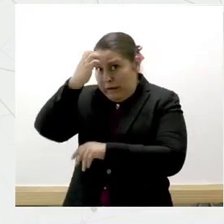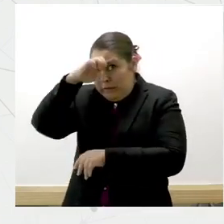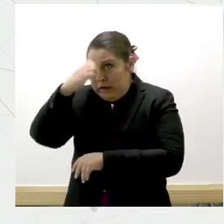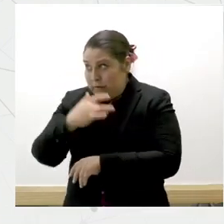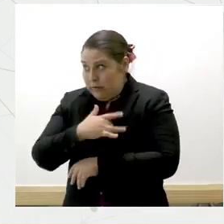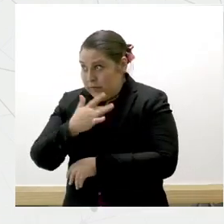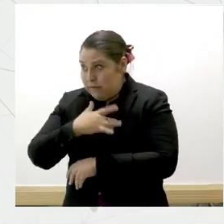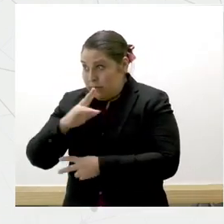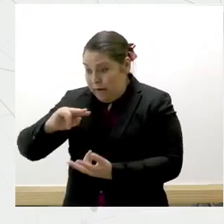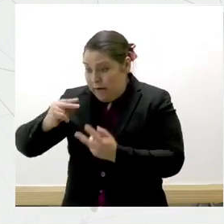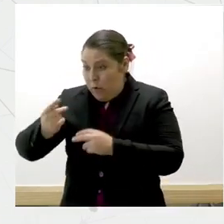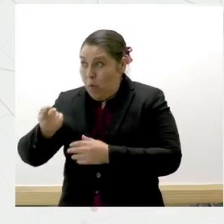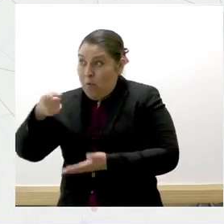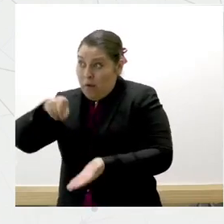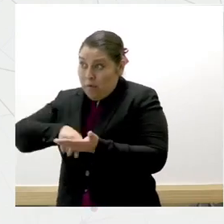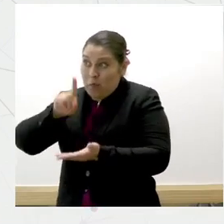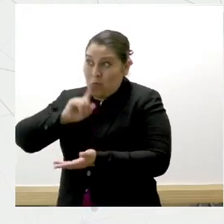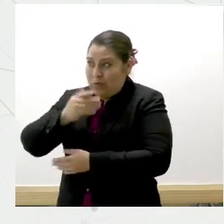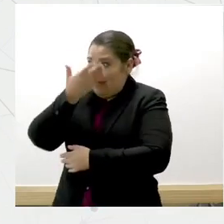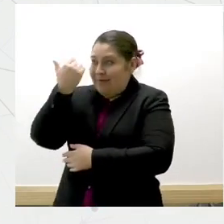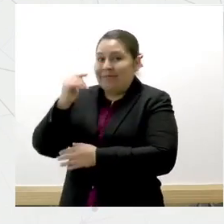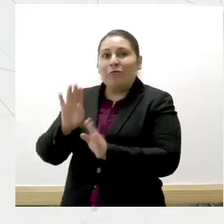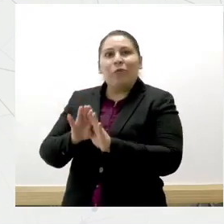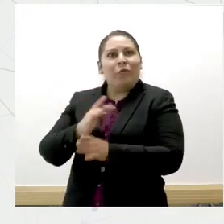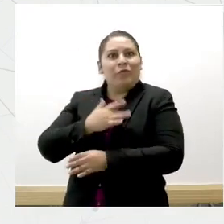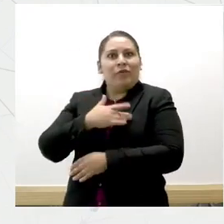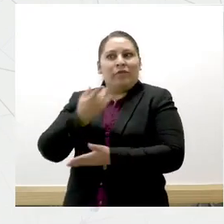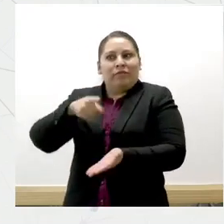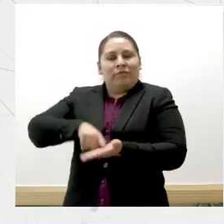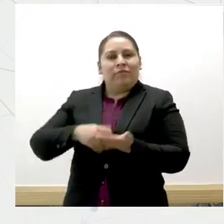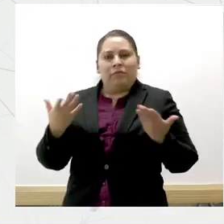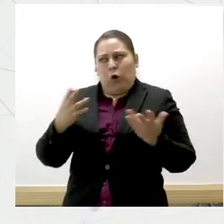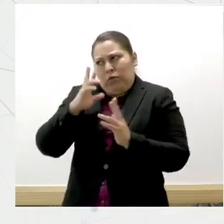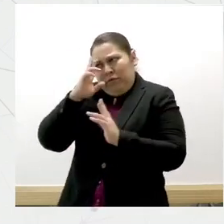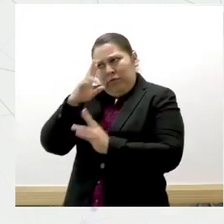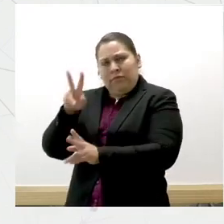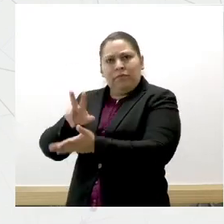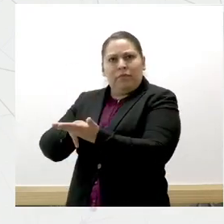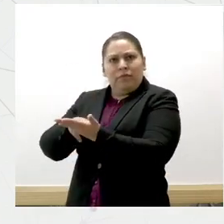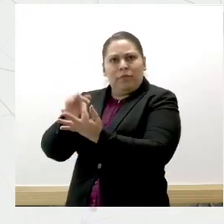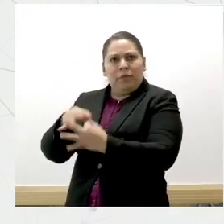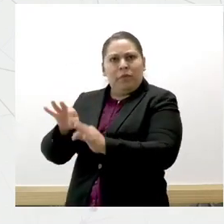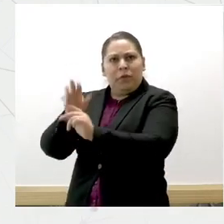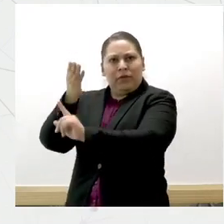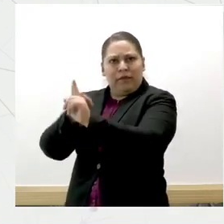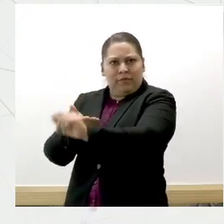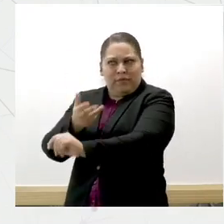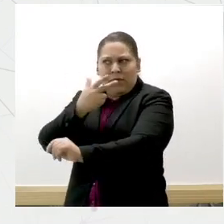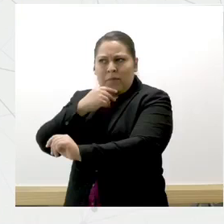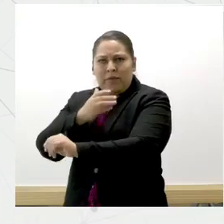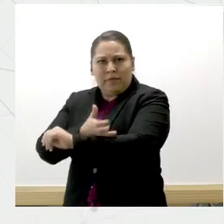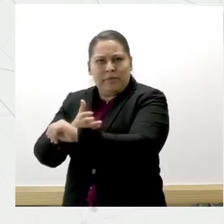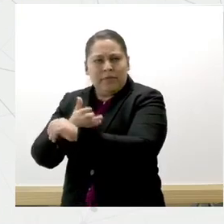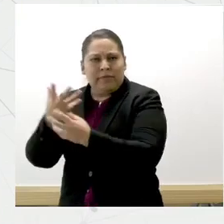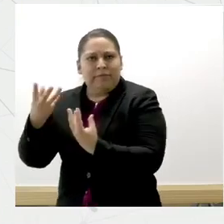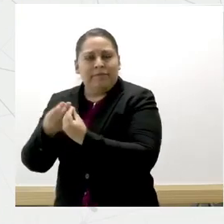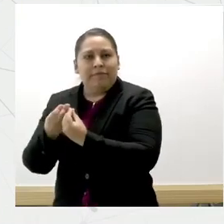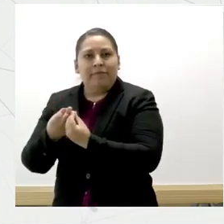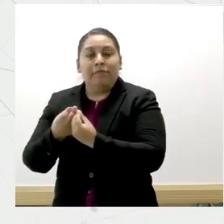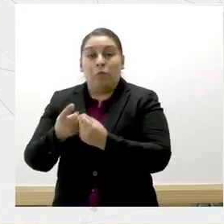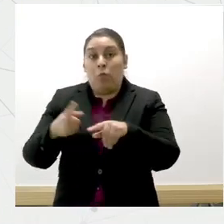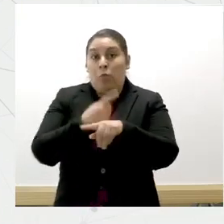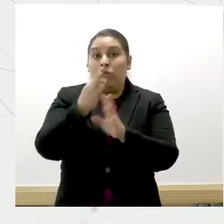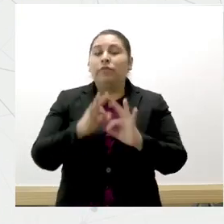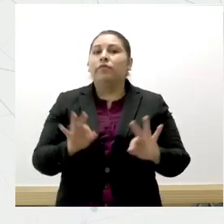de una mujer desde ese punto de vista, con todos mis respetos. Con lo cual, desde ese punto de vista yo tengo que decir que como medidas transitorias y necesarias